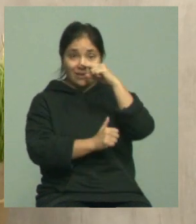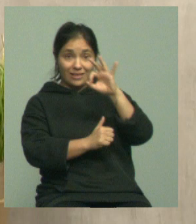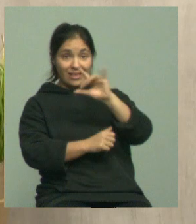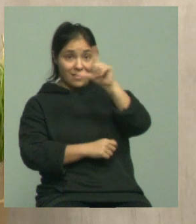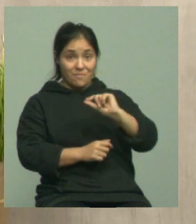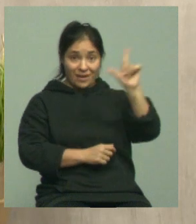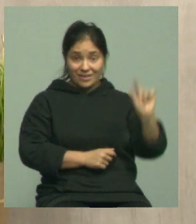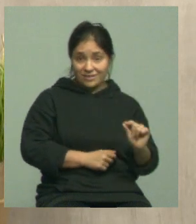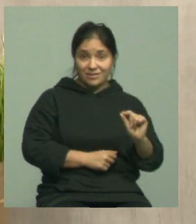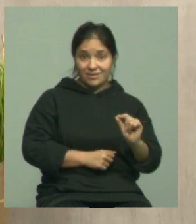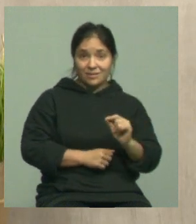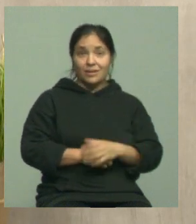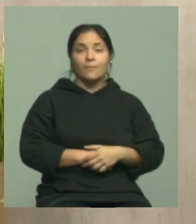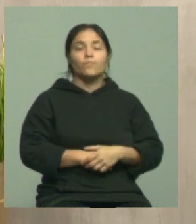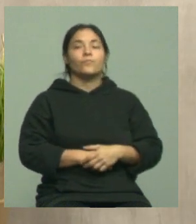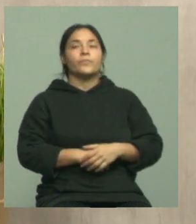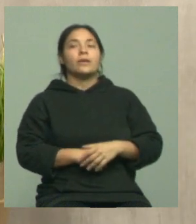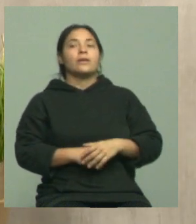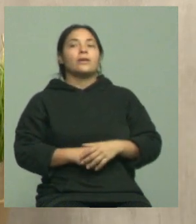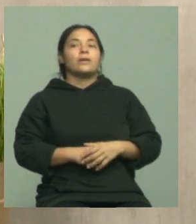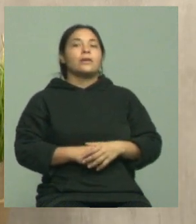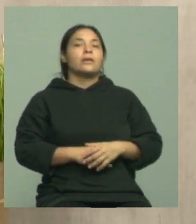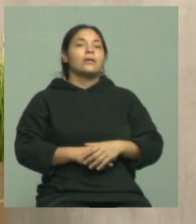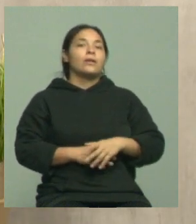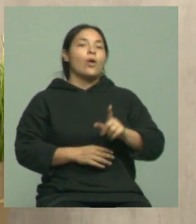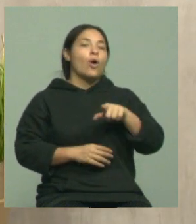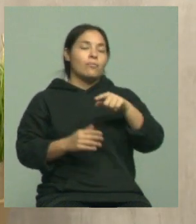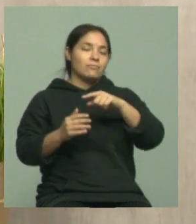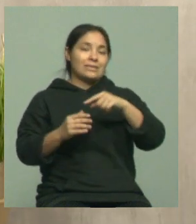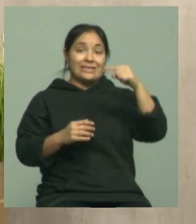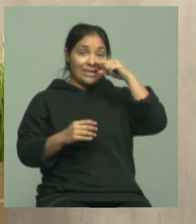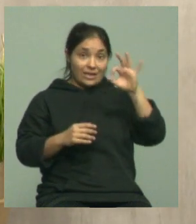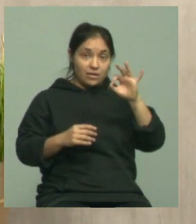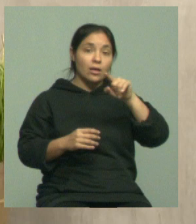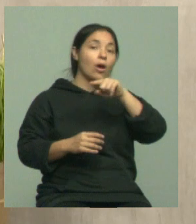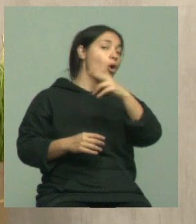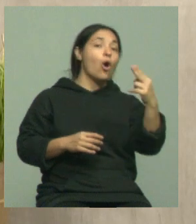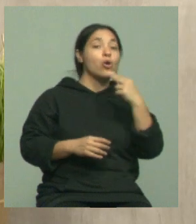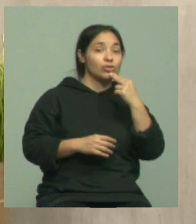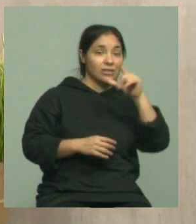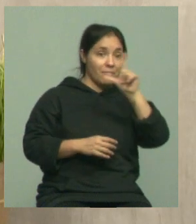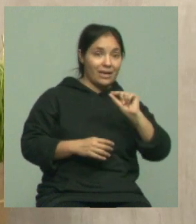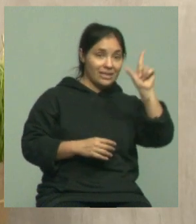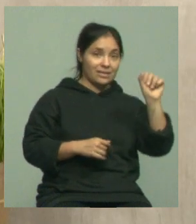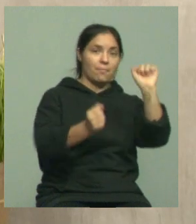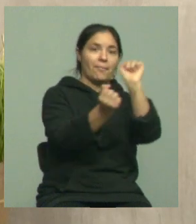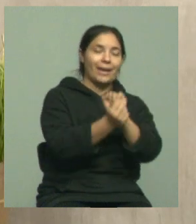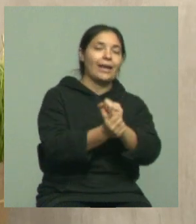Sí. De esos 11 prevén pena de muerte, no sé cuántos prisiones de cárcel que van